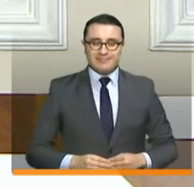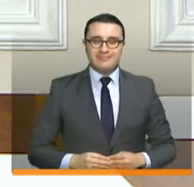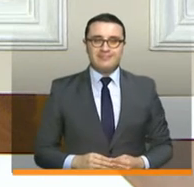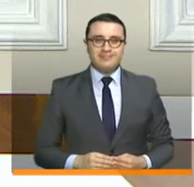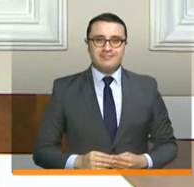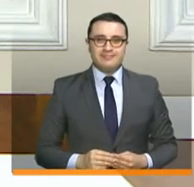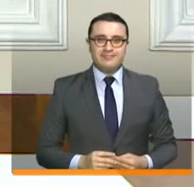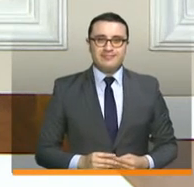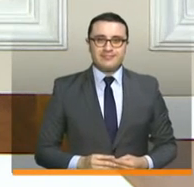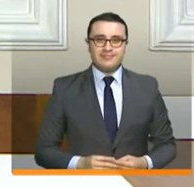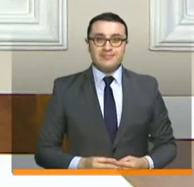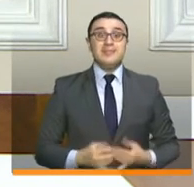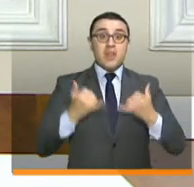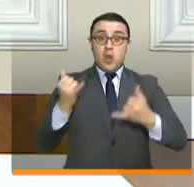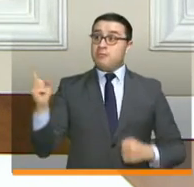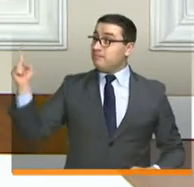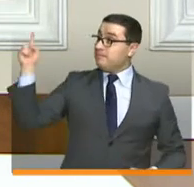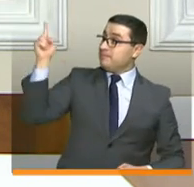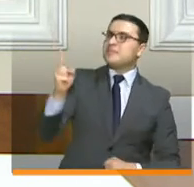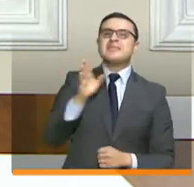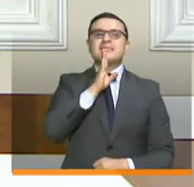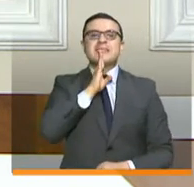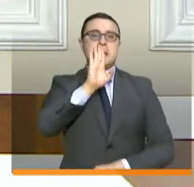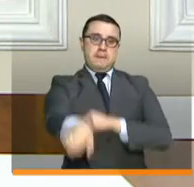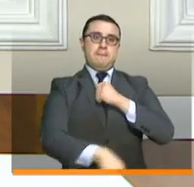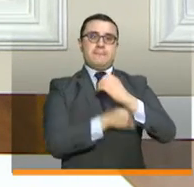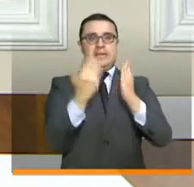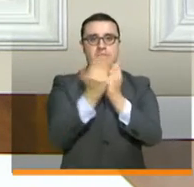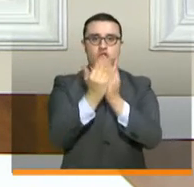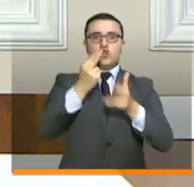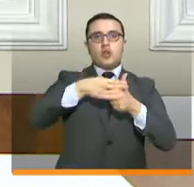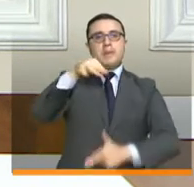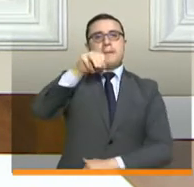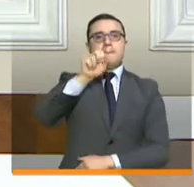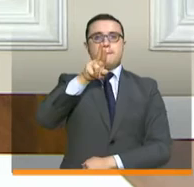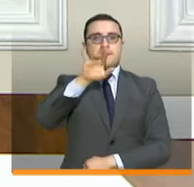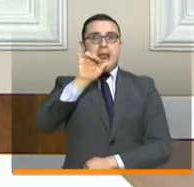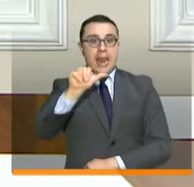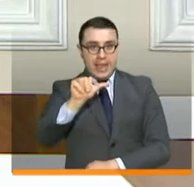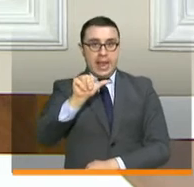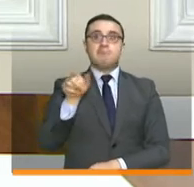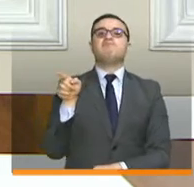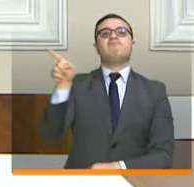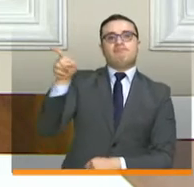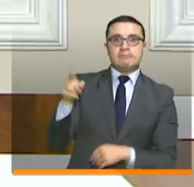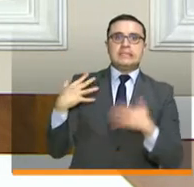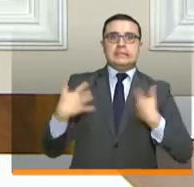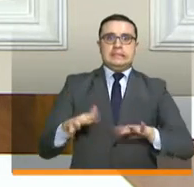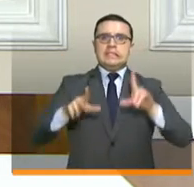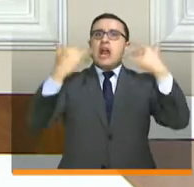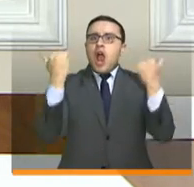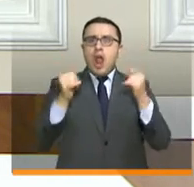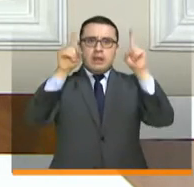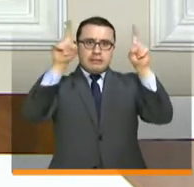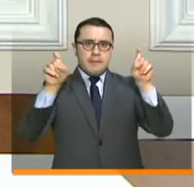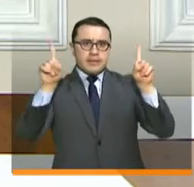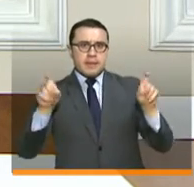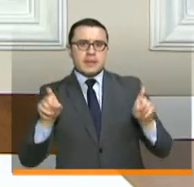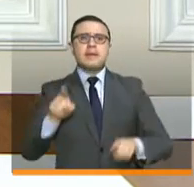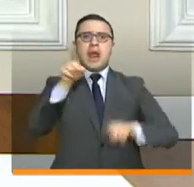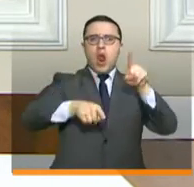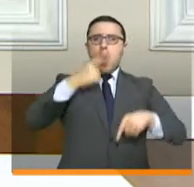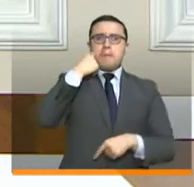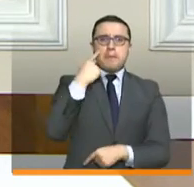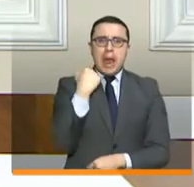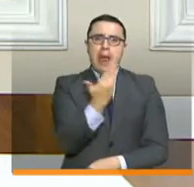nos acompaña la ministra de Educación, María Victoria Angulo. Hay muchos temas que han sido de interés de los padres de